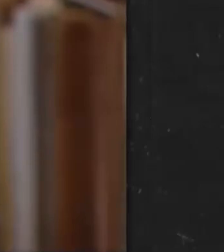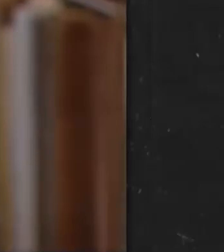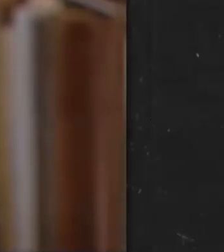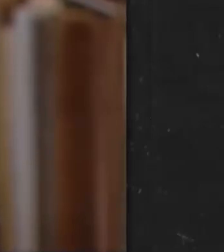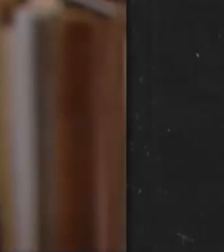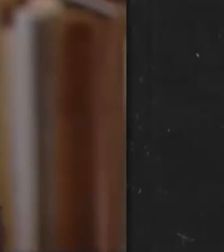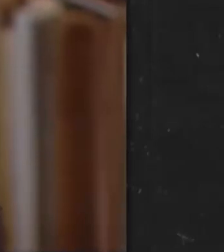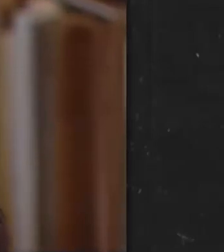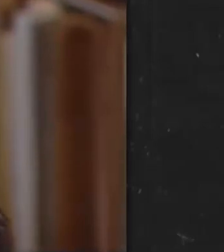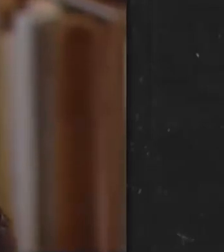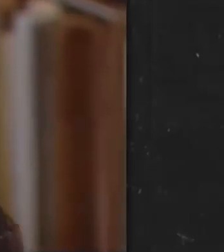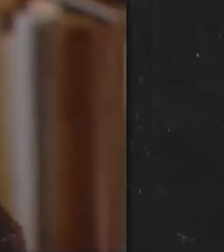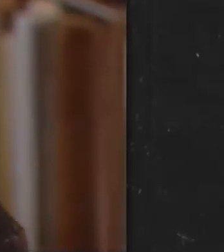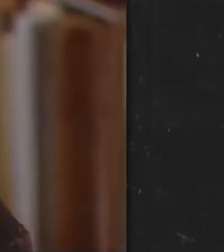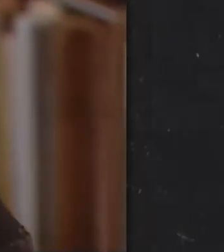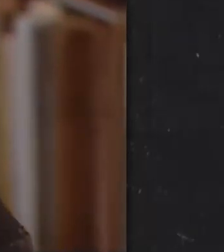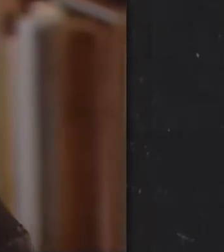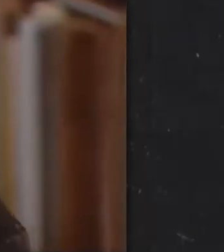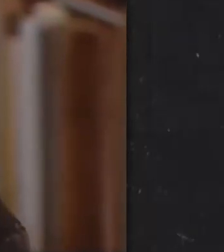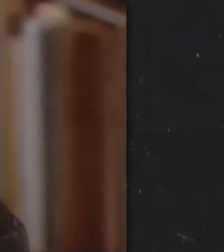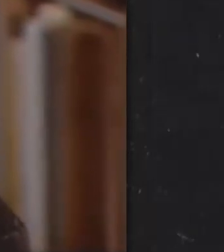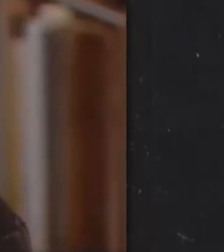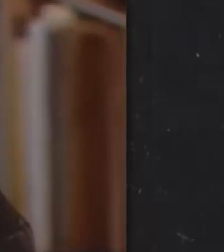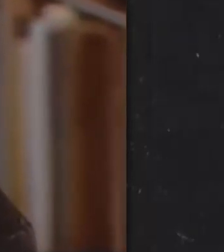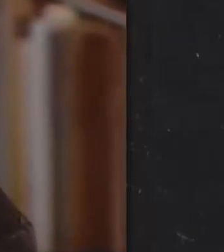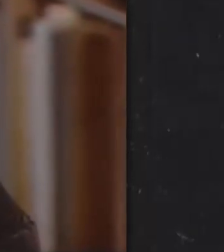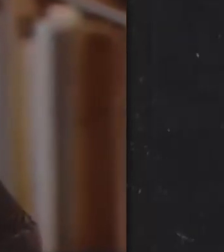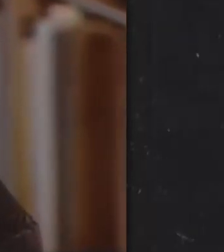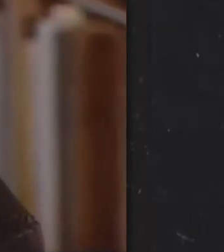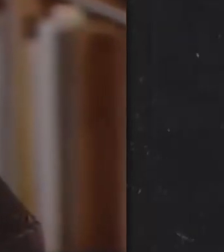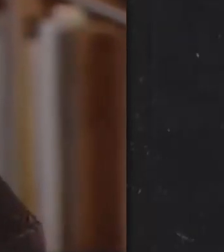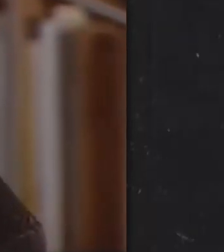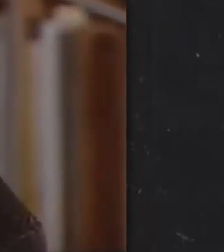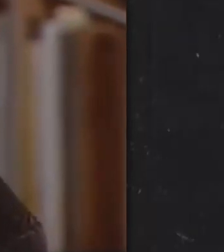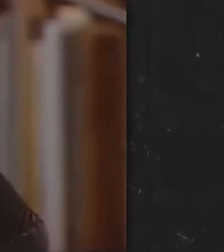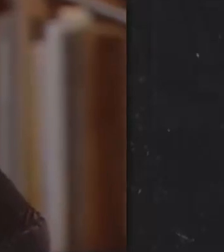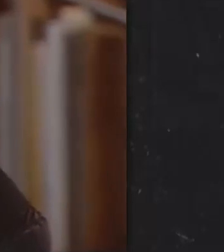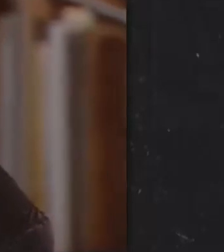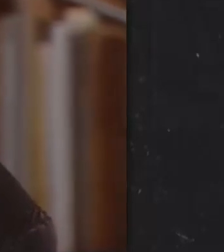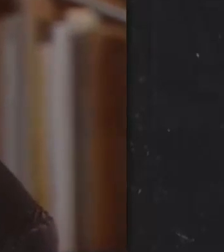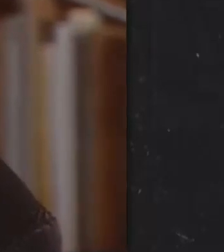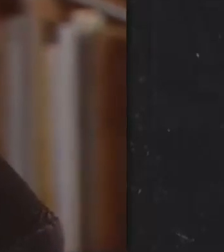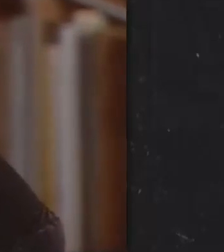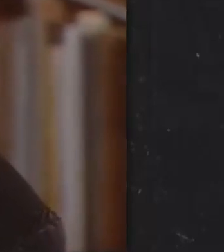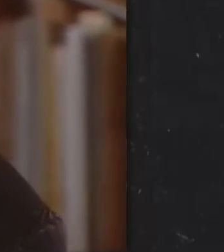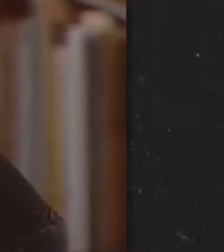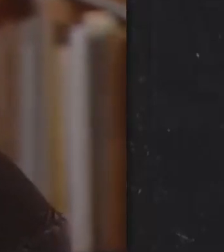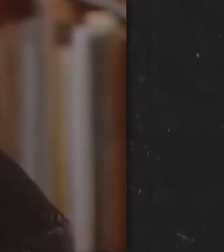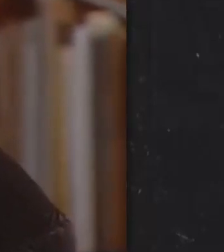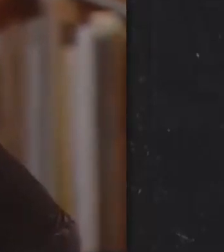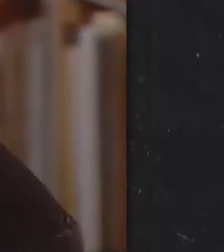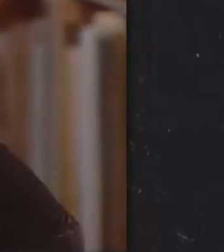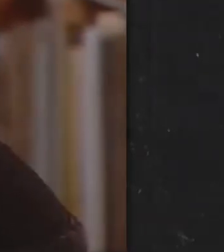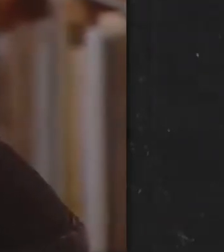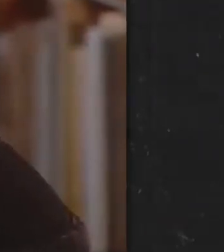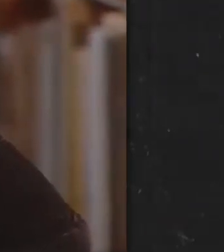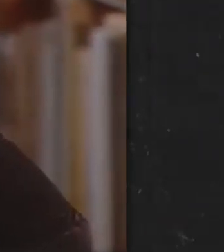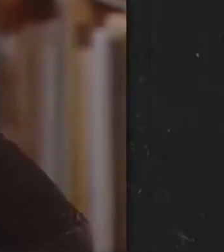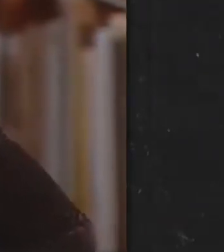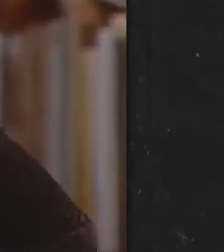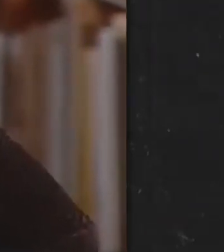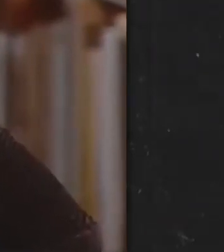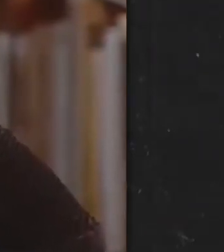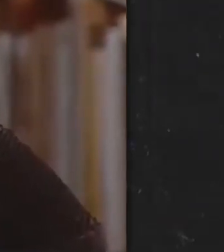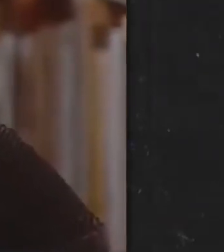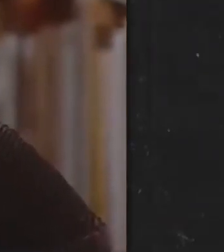o la seguridad de que eso va a durar entonces qué importa cuando uno a veces hace planes